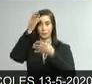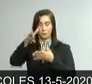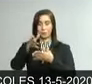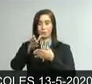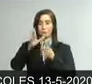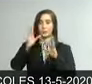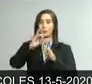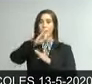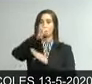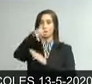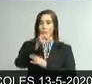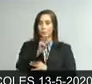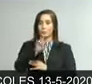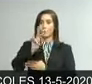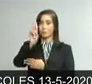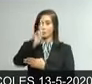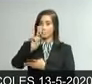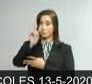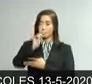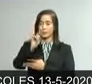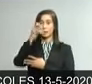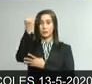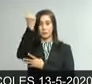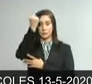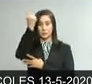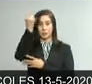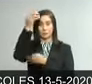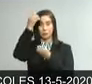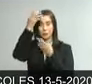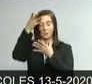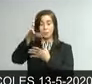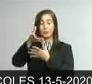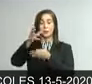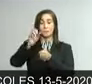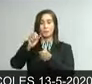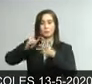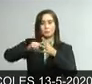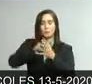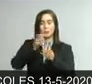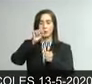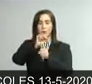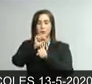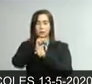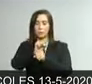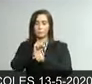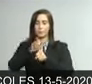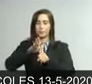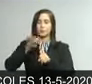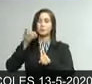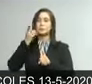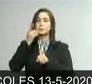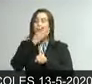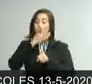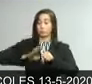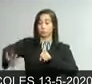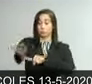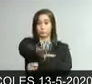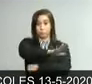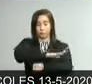que hemos ya indicado públicamente para el operativo de intervención del Distrito Nacional,